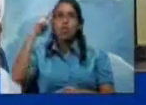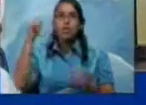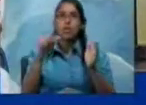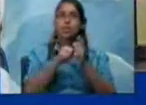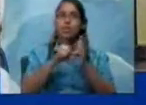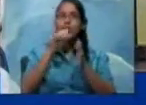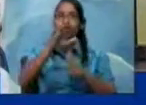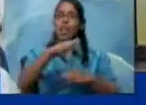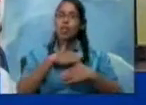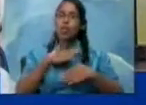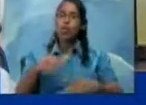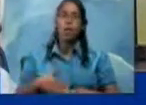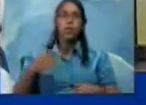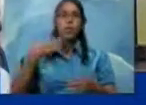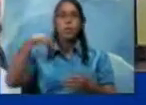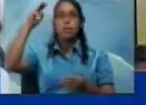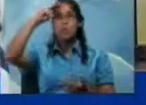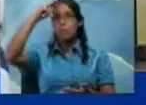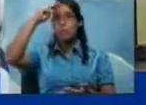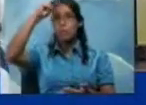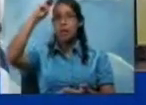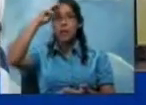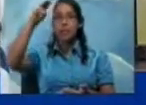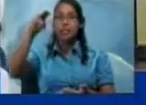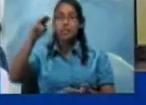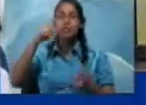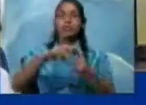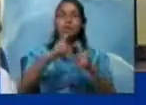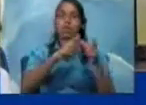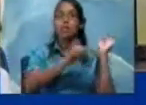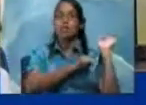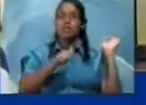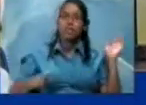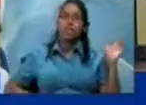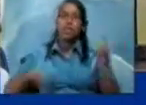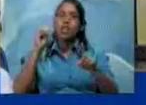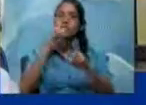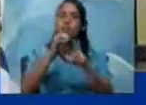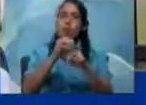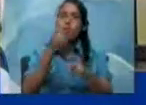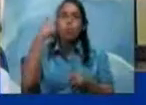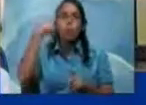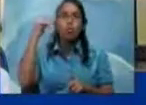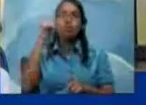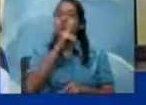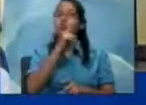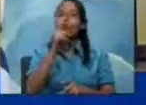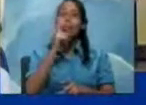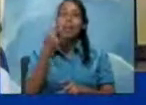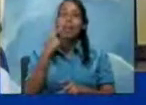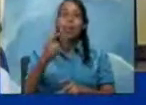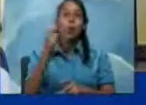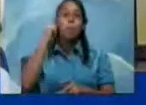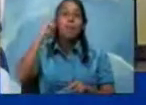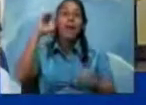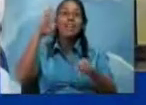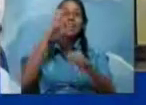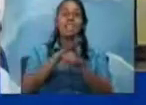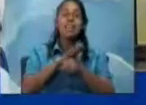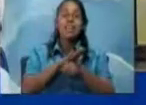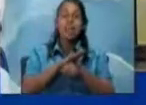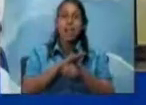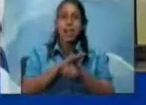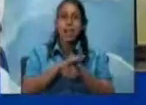cuerpo de mi maestro y entonces el señor la llamó por su nombre le dijo María y